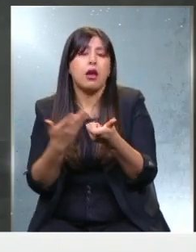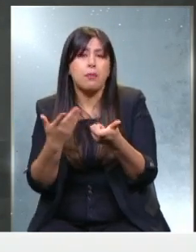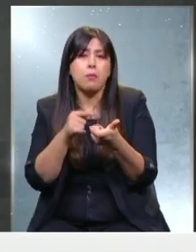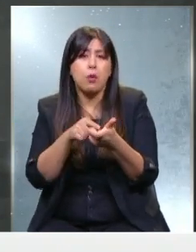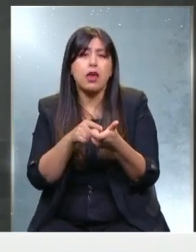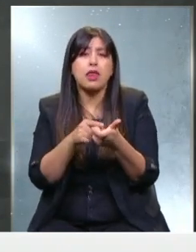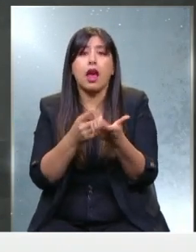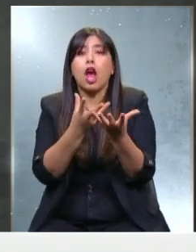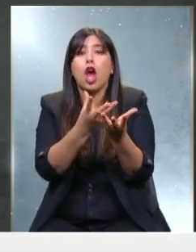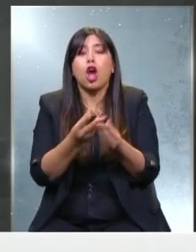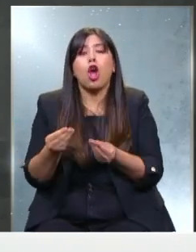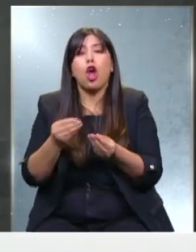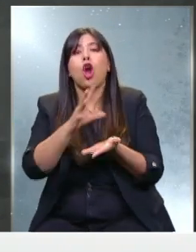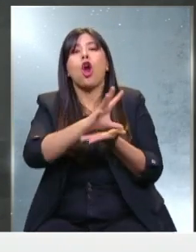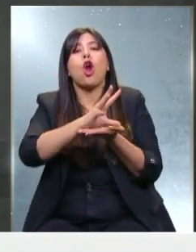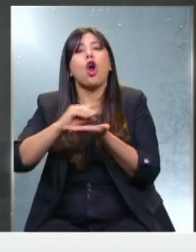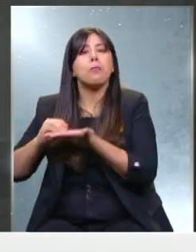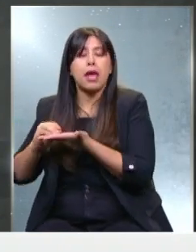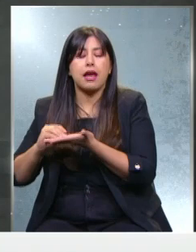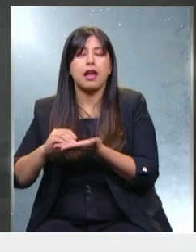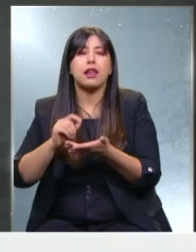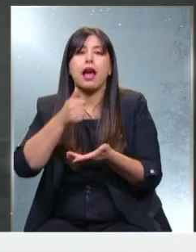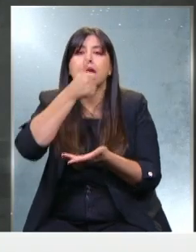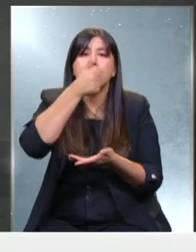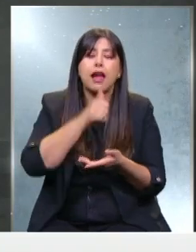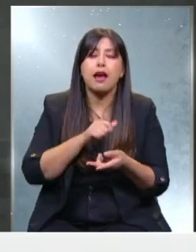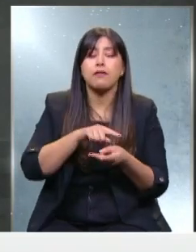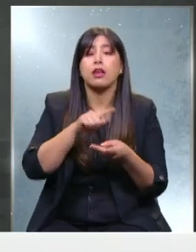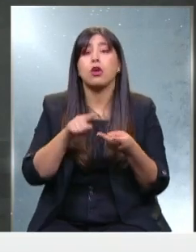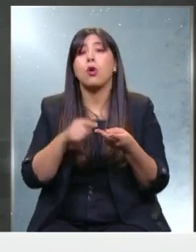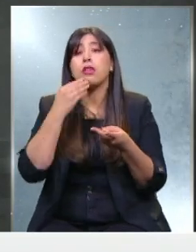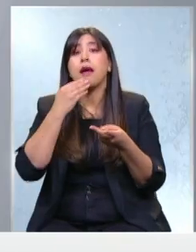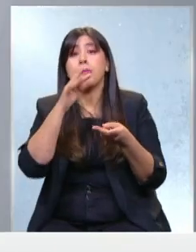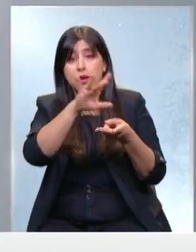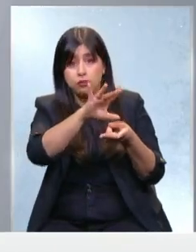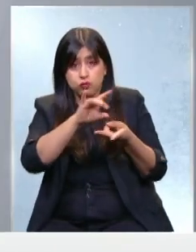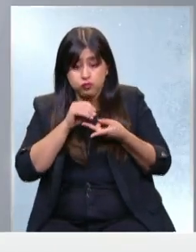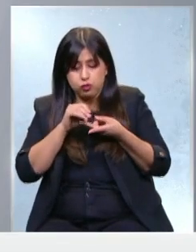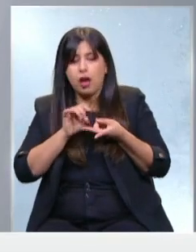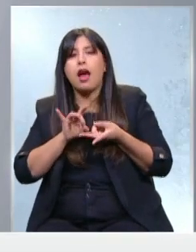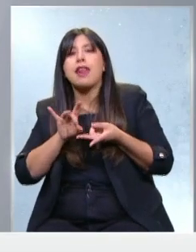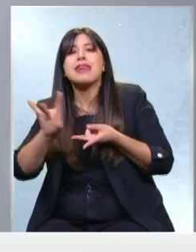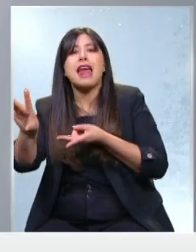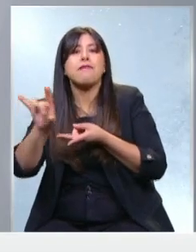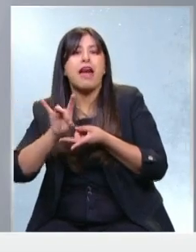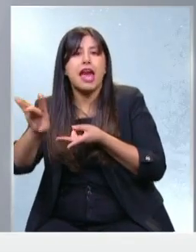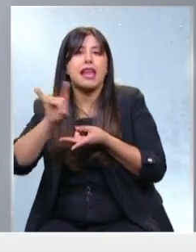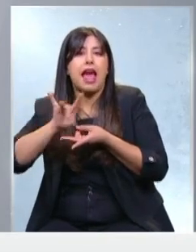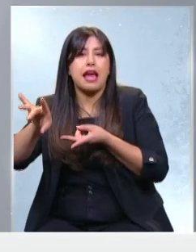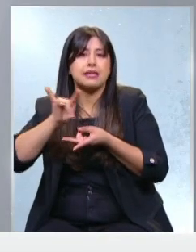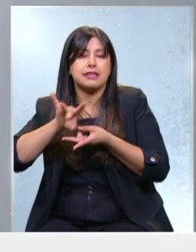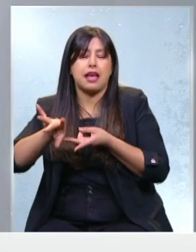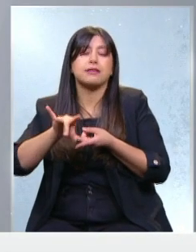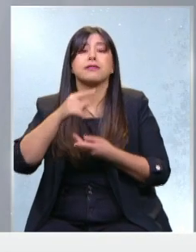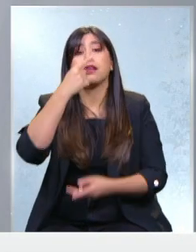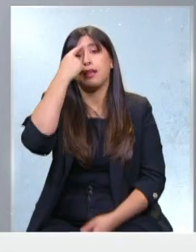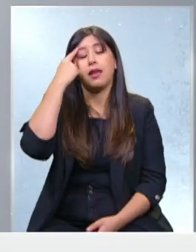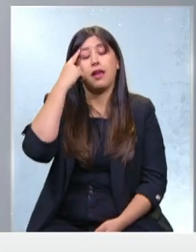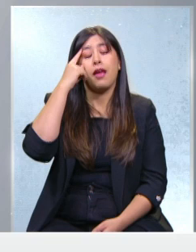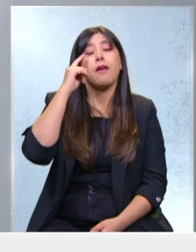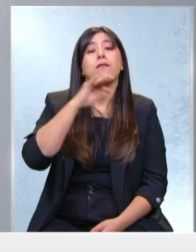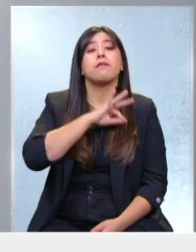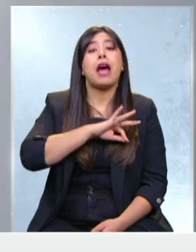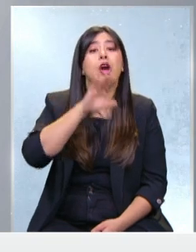transferencias o giros a terceras personas con cargo al operador del dispositivo POS. Banco Estado anunció que desarrolla un